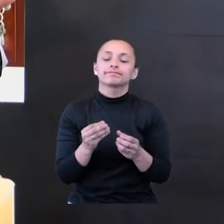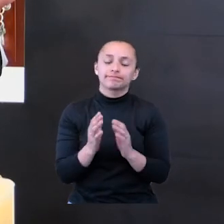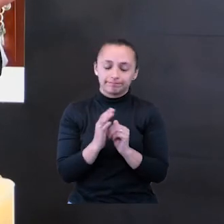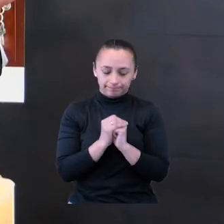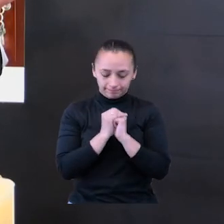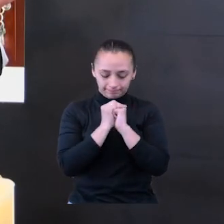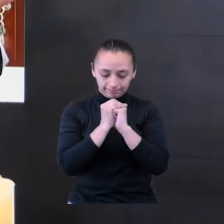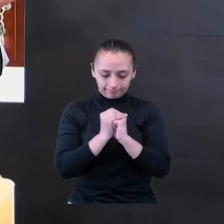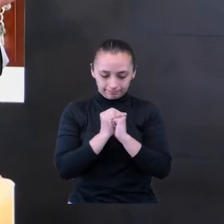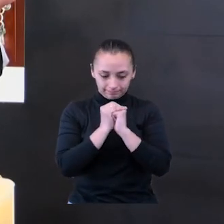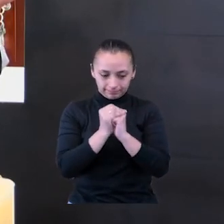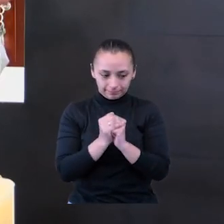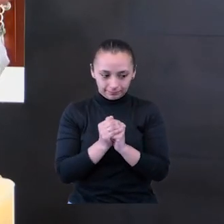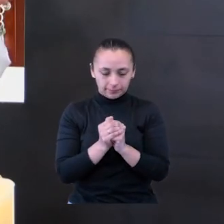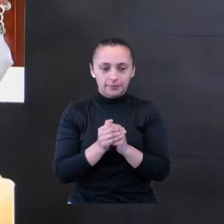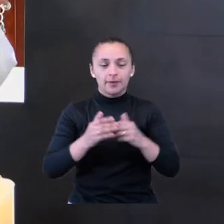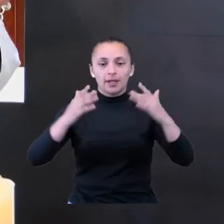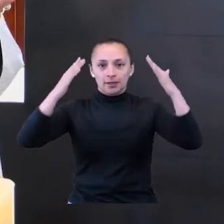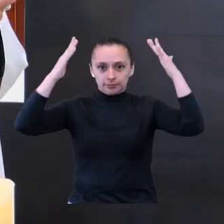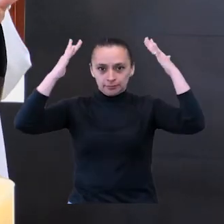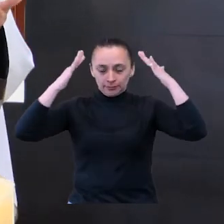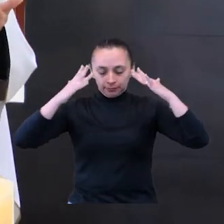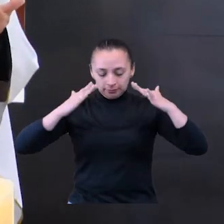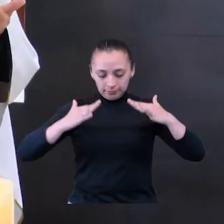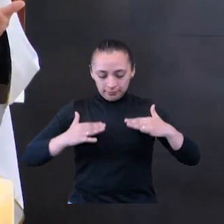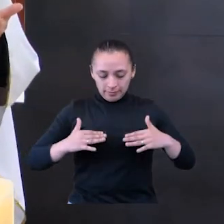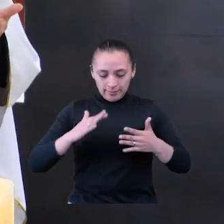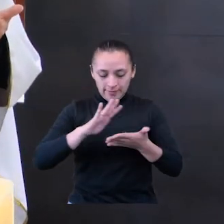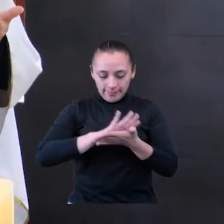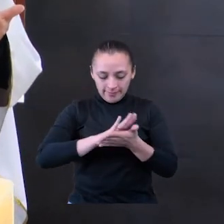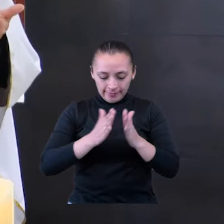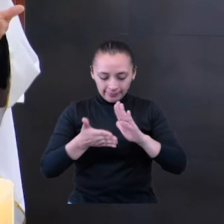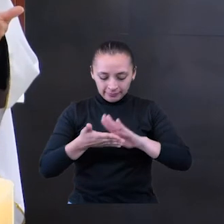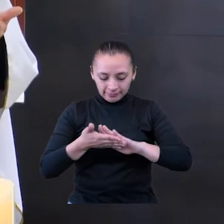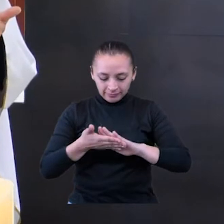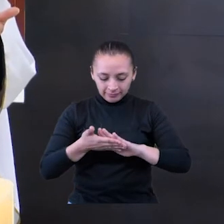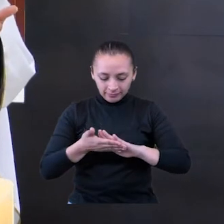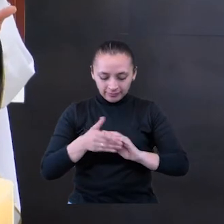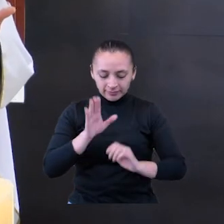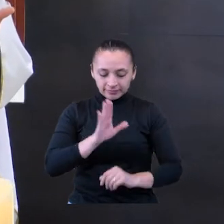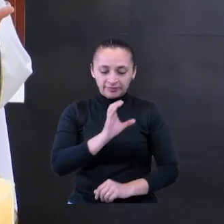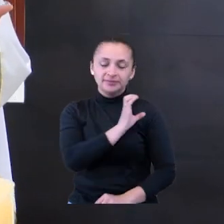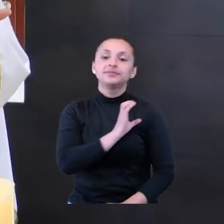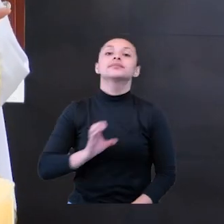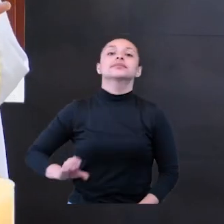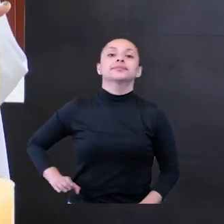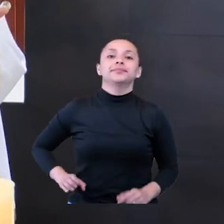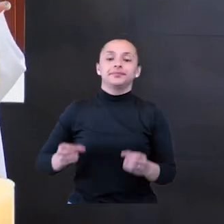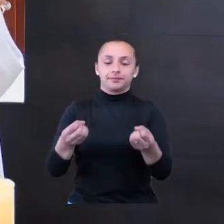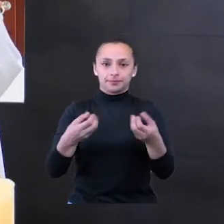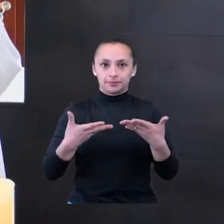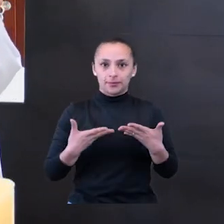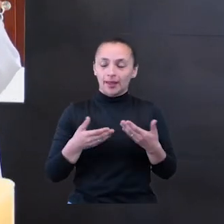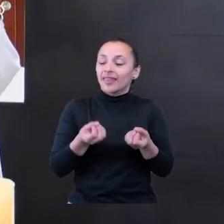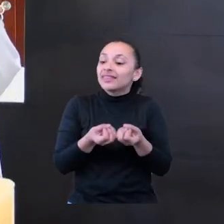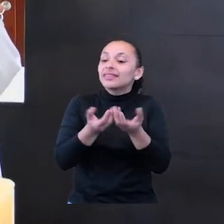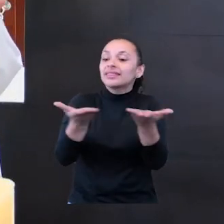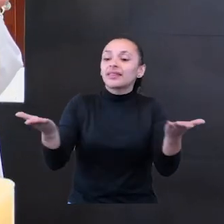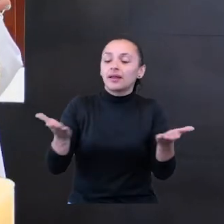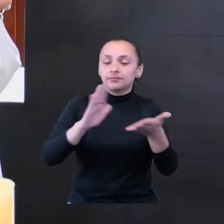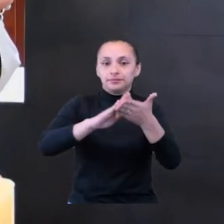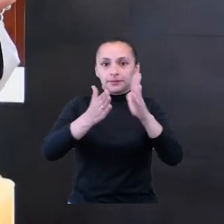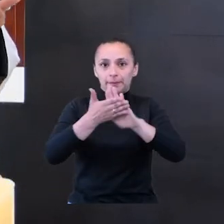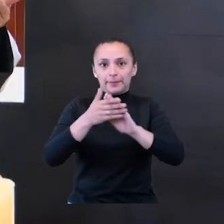orar y ante todo recibir esa paz que cristo nos da para poder dar esa paz de